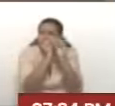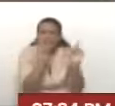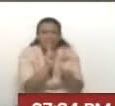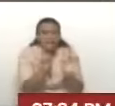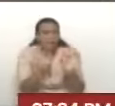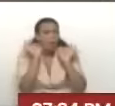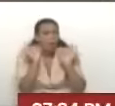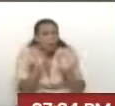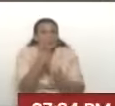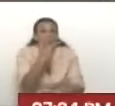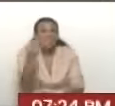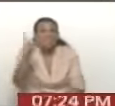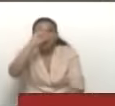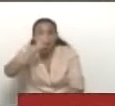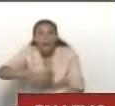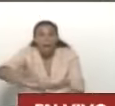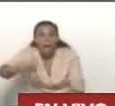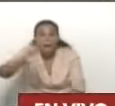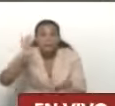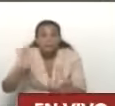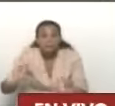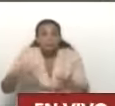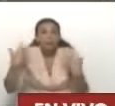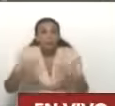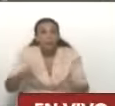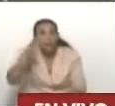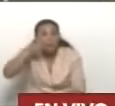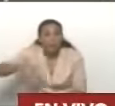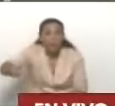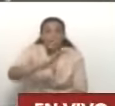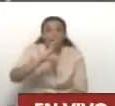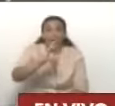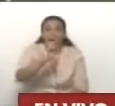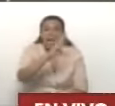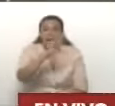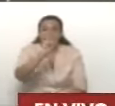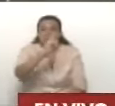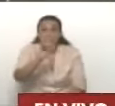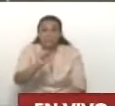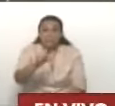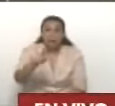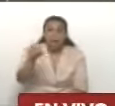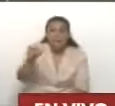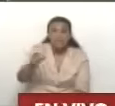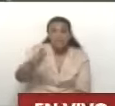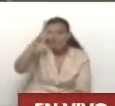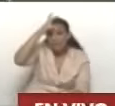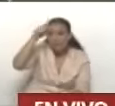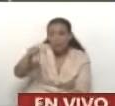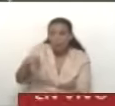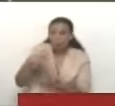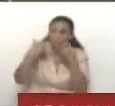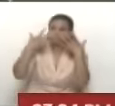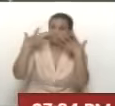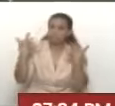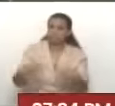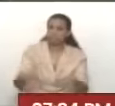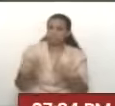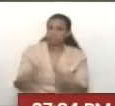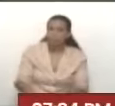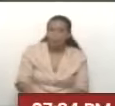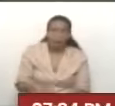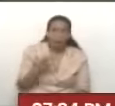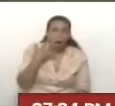modificaciones, 300 años ahí. En el pueblo de Carrizal. Es impresionante, de verdad.